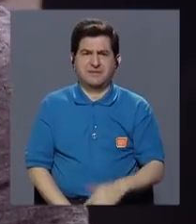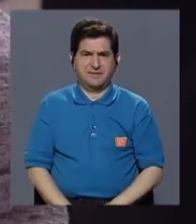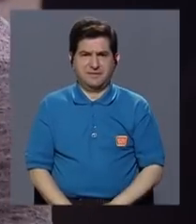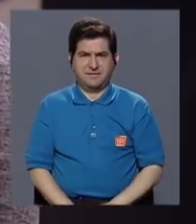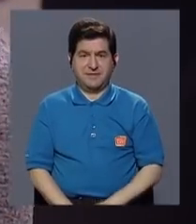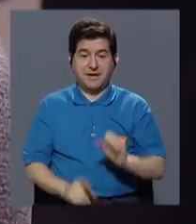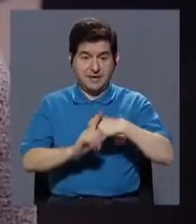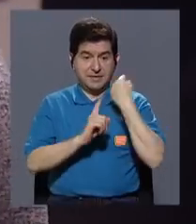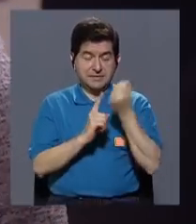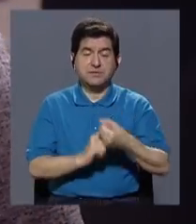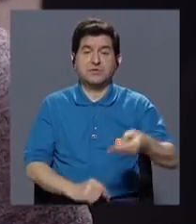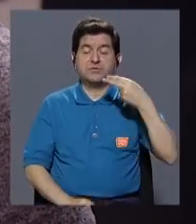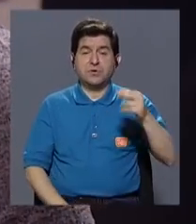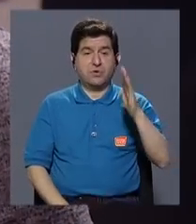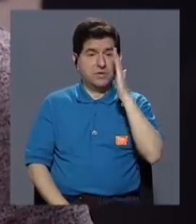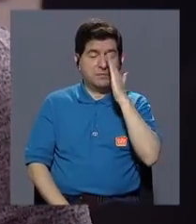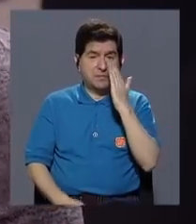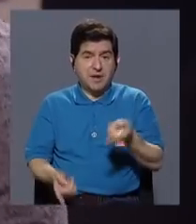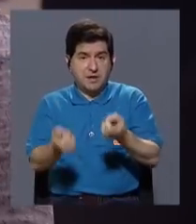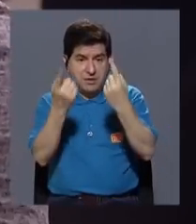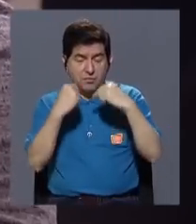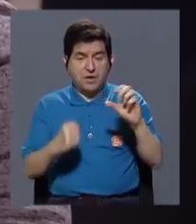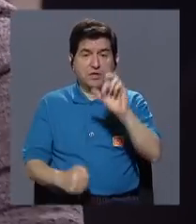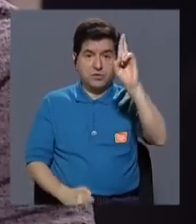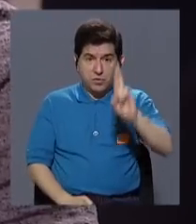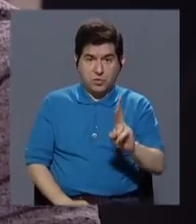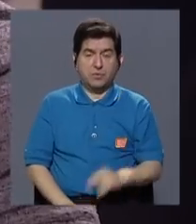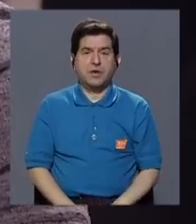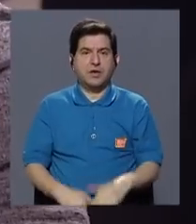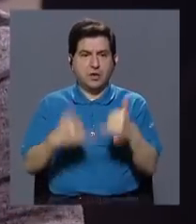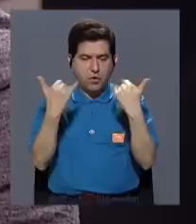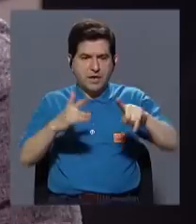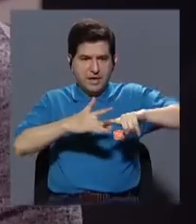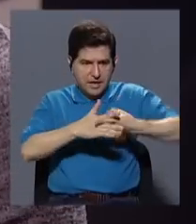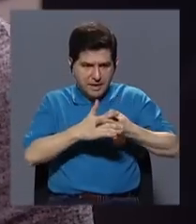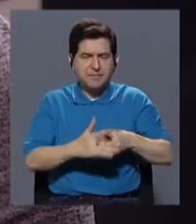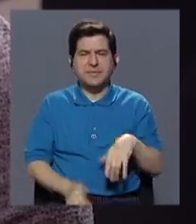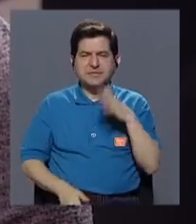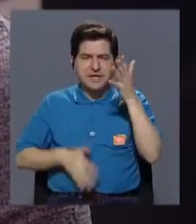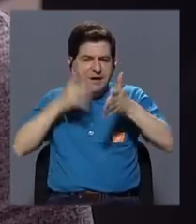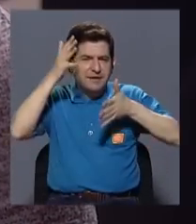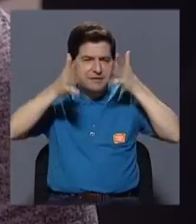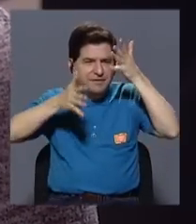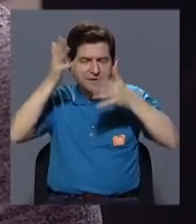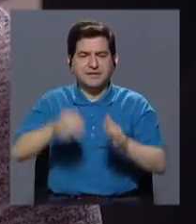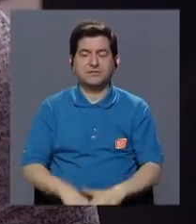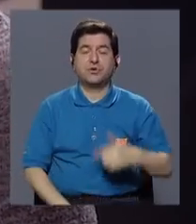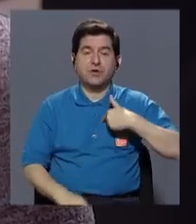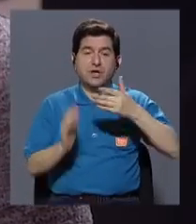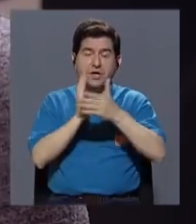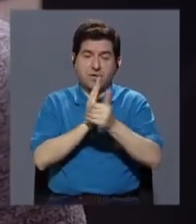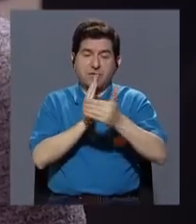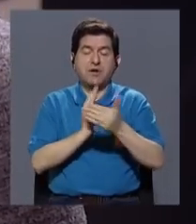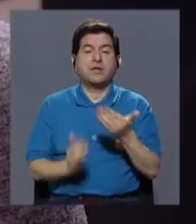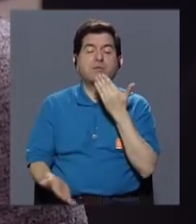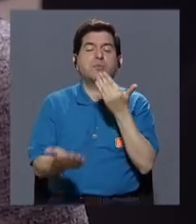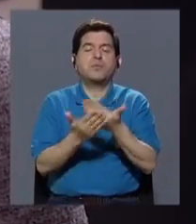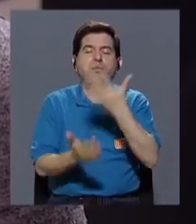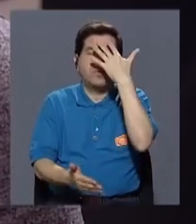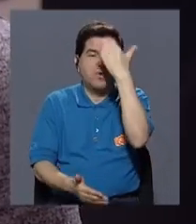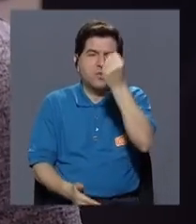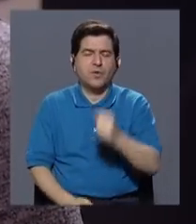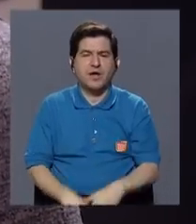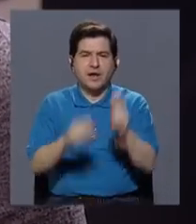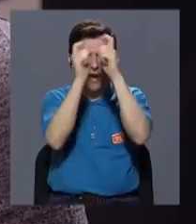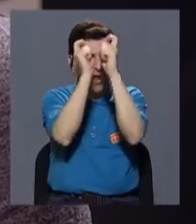cómo fue la historia tu mamá cuando llegó a costa rica y ahí sí empezaron a crearse y bueno tengo la capacidad que tengo muy buena memoria